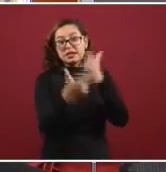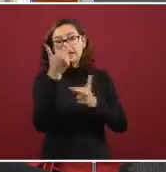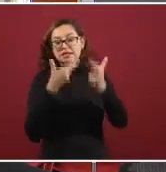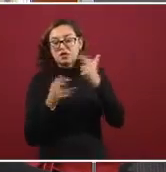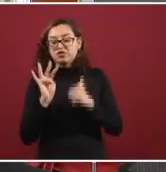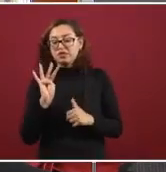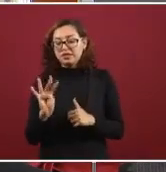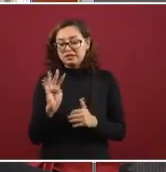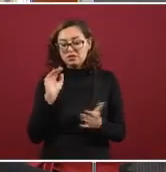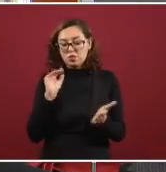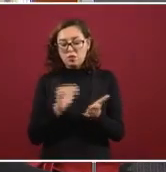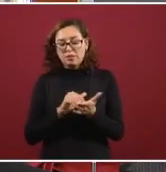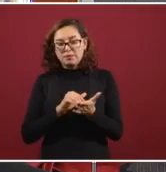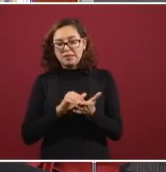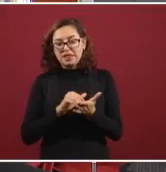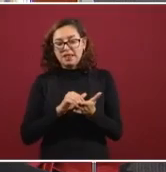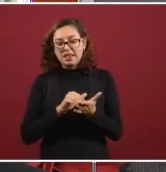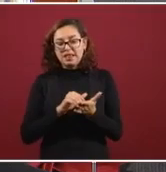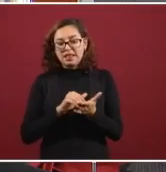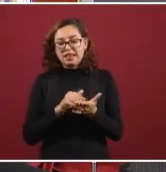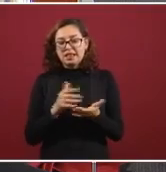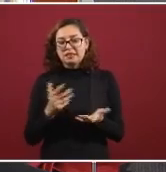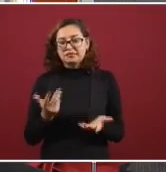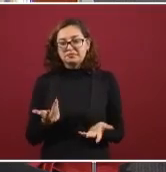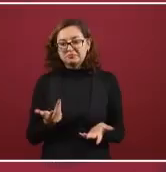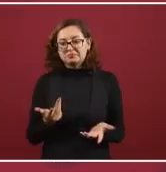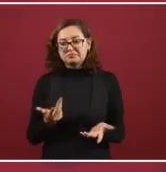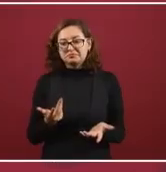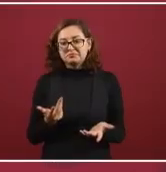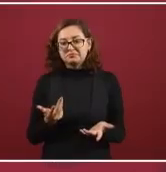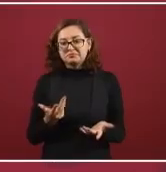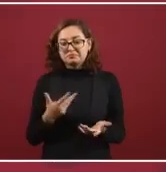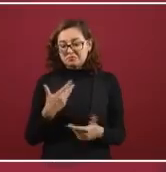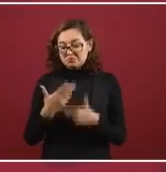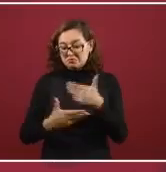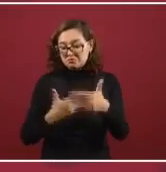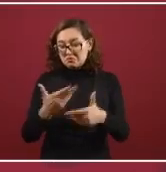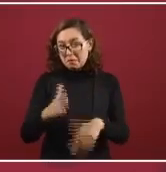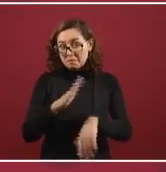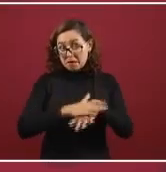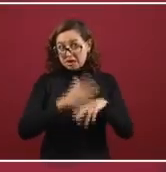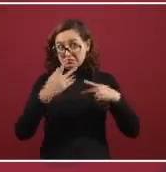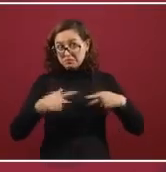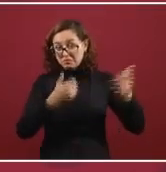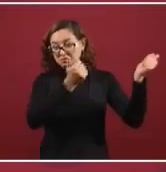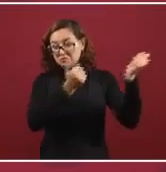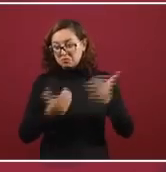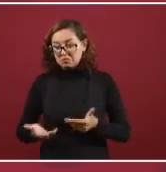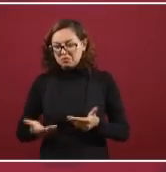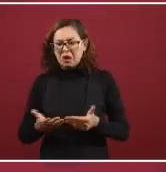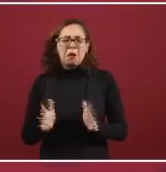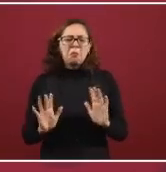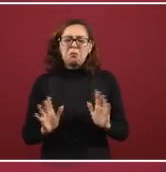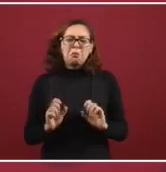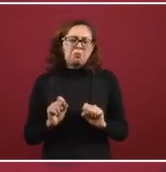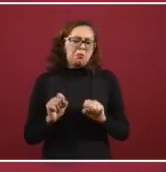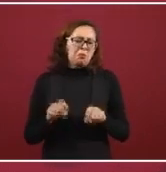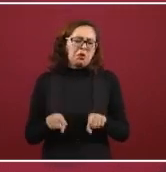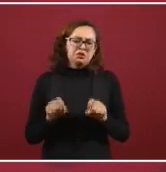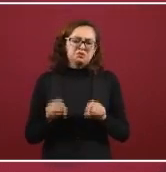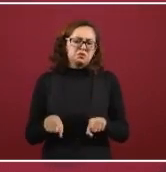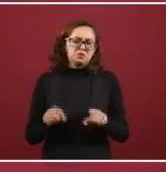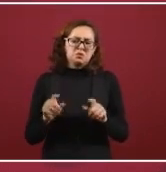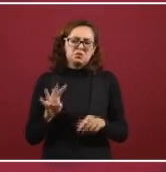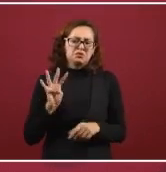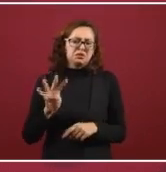Entonces, no esperamos que nos regresen mayores números en los próximos meses, sino que sea algo parecido a este número o a